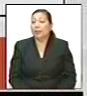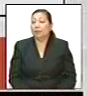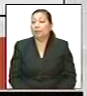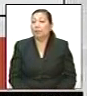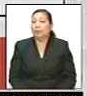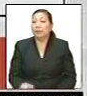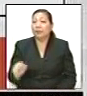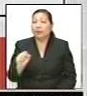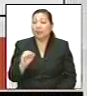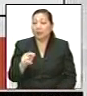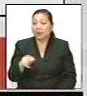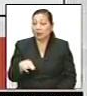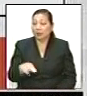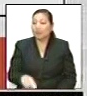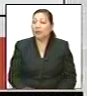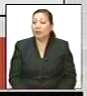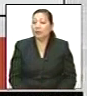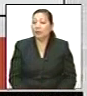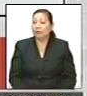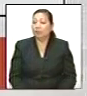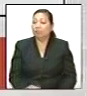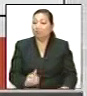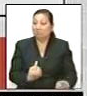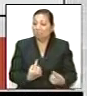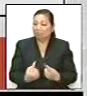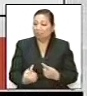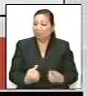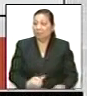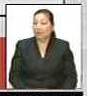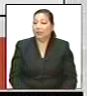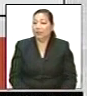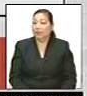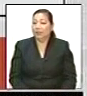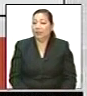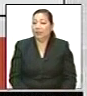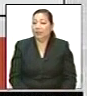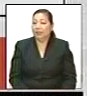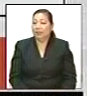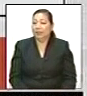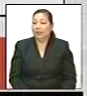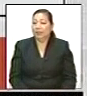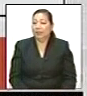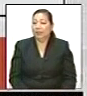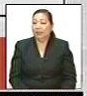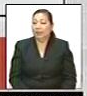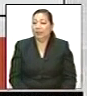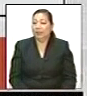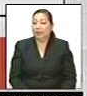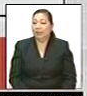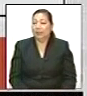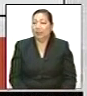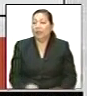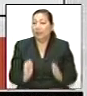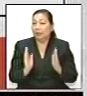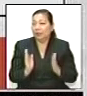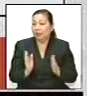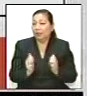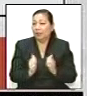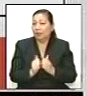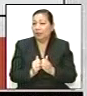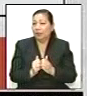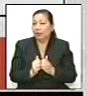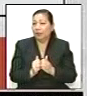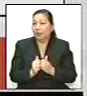asia la distancia es un elemento que digamos atenta un poco contra